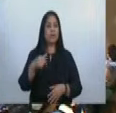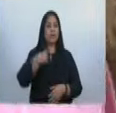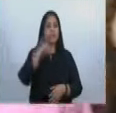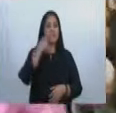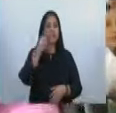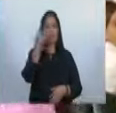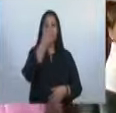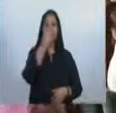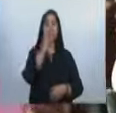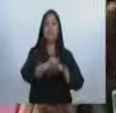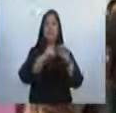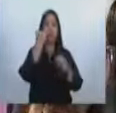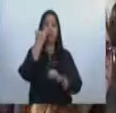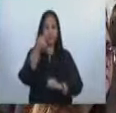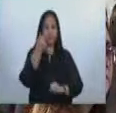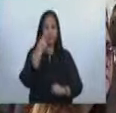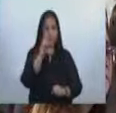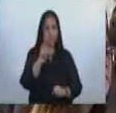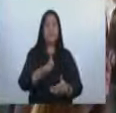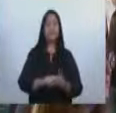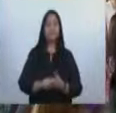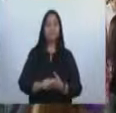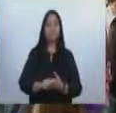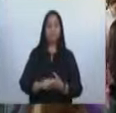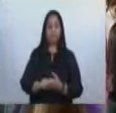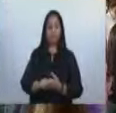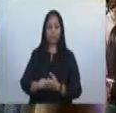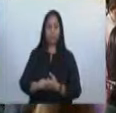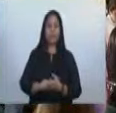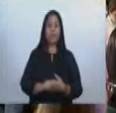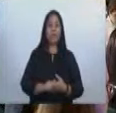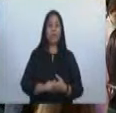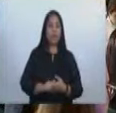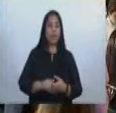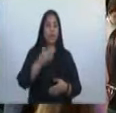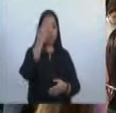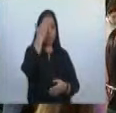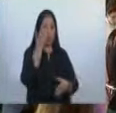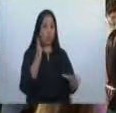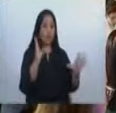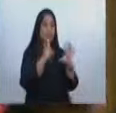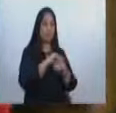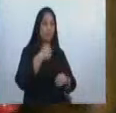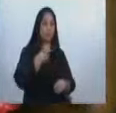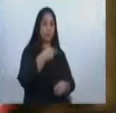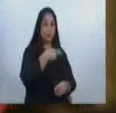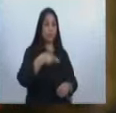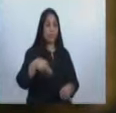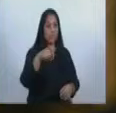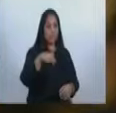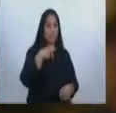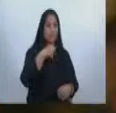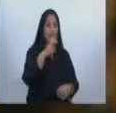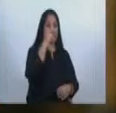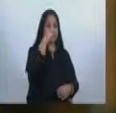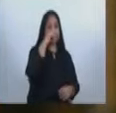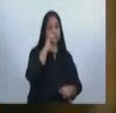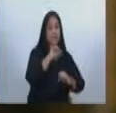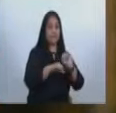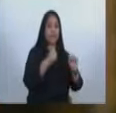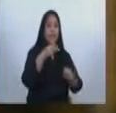Sofía gusto muy buenas noches señor presidente mucho gusto Mi nombre es Stefan Sofía kosac chutan y soy estudiante de la